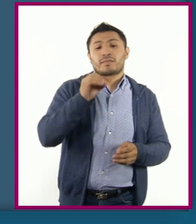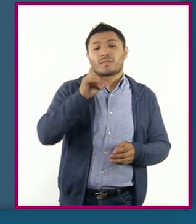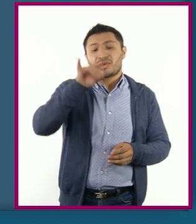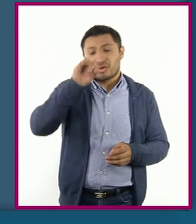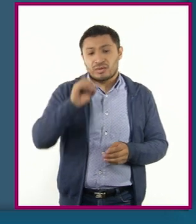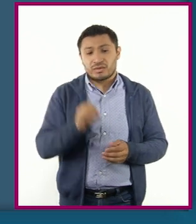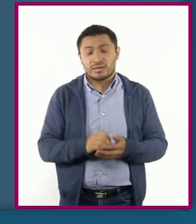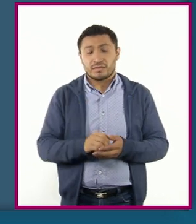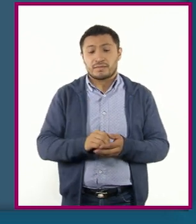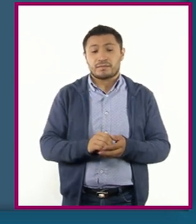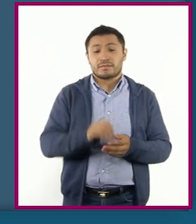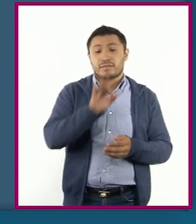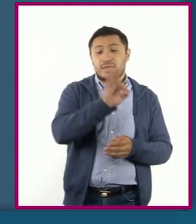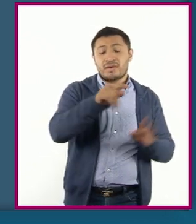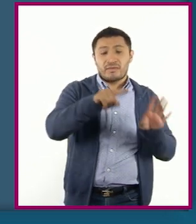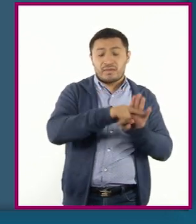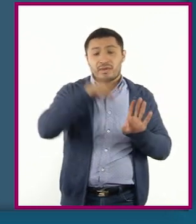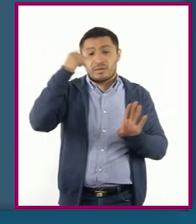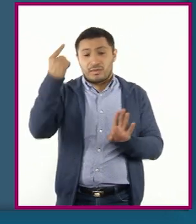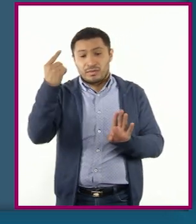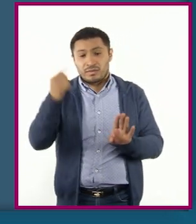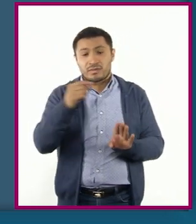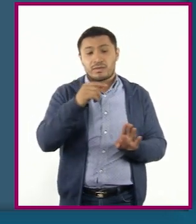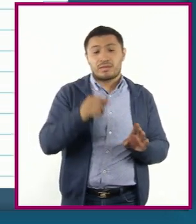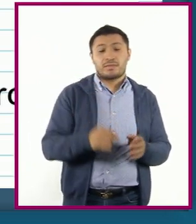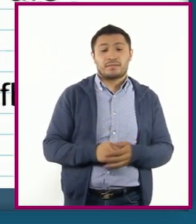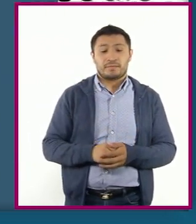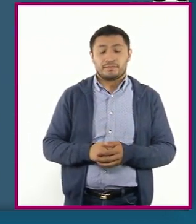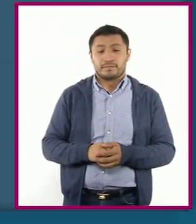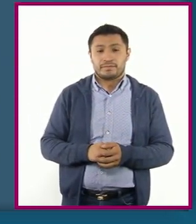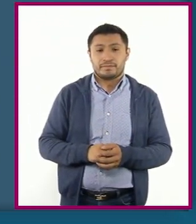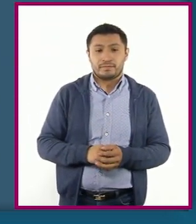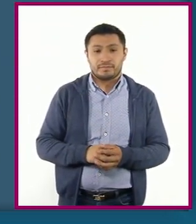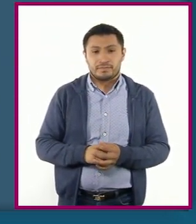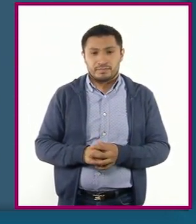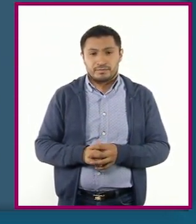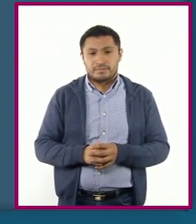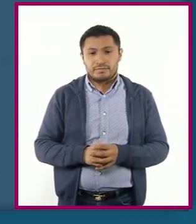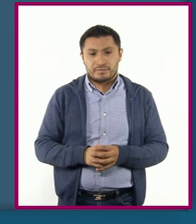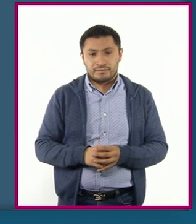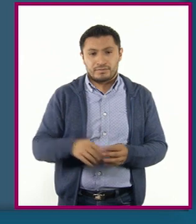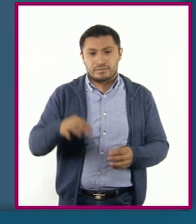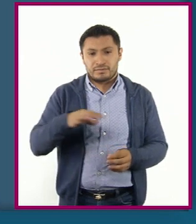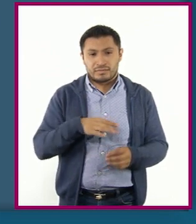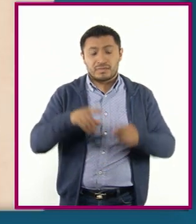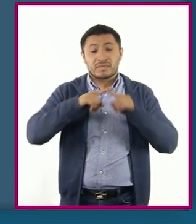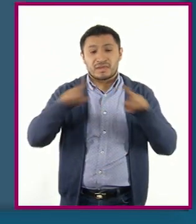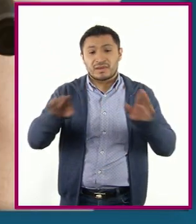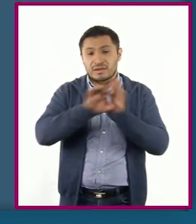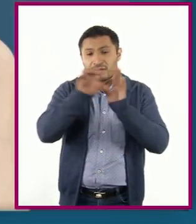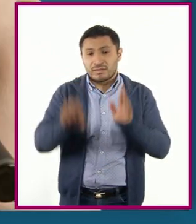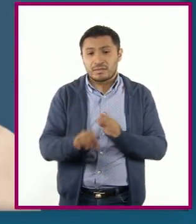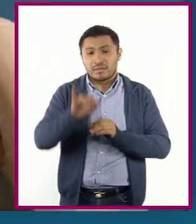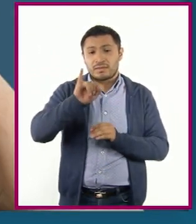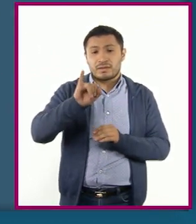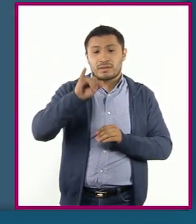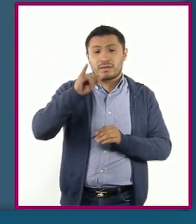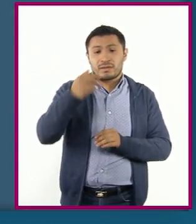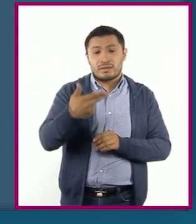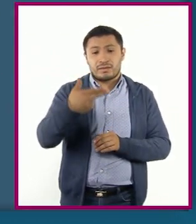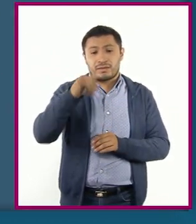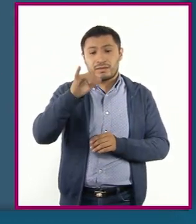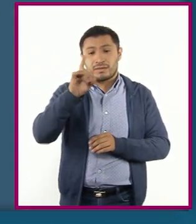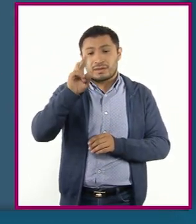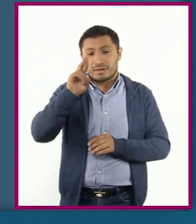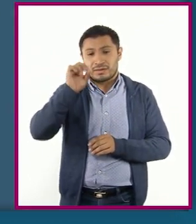letra para evitar confusión. Por ejemplo, hidrógeno, su símbolo es H, siendo la primera letra de